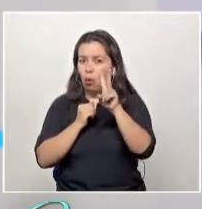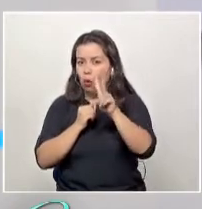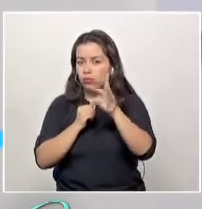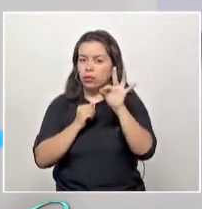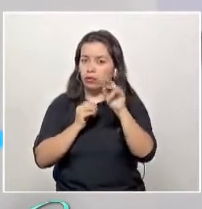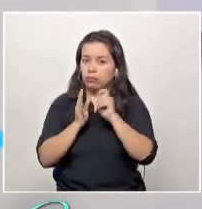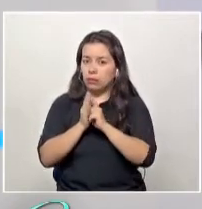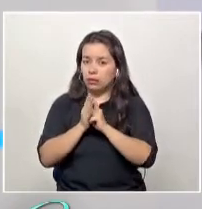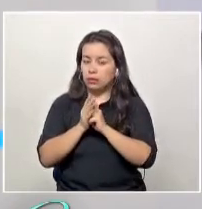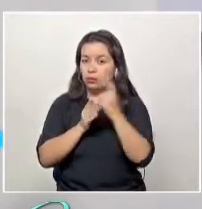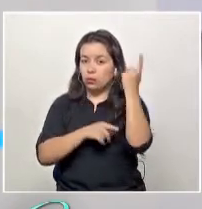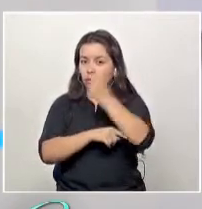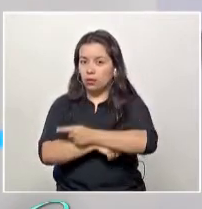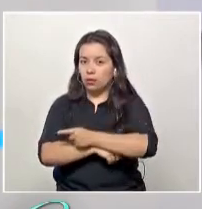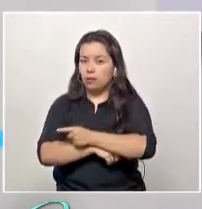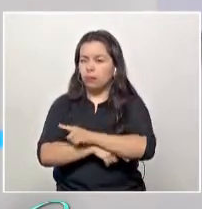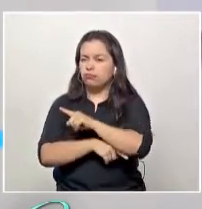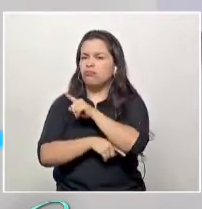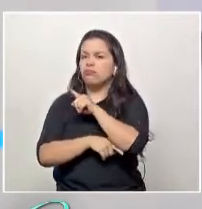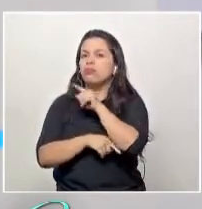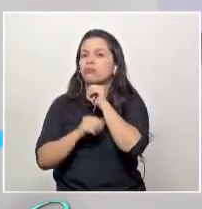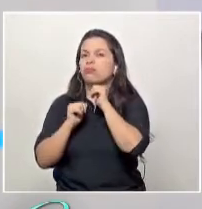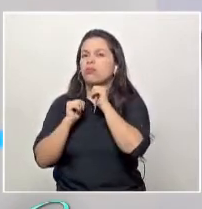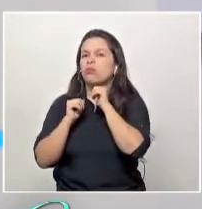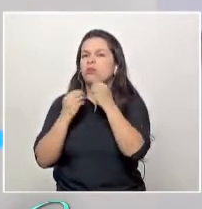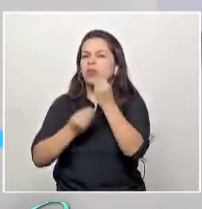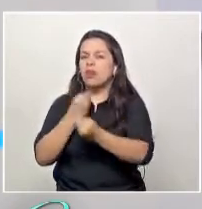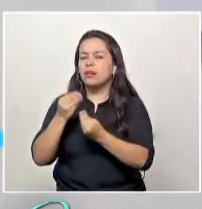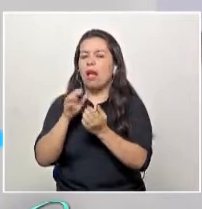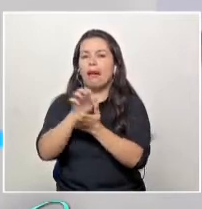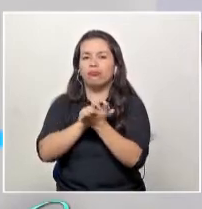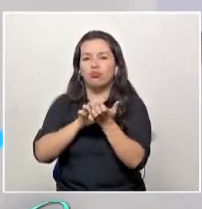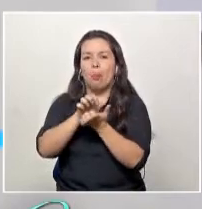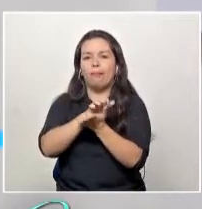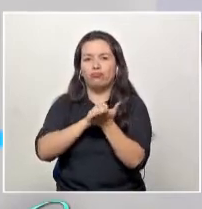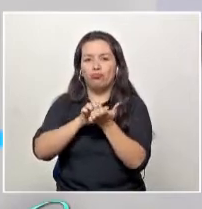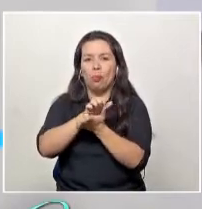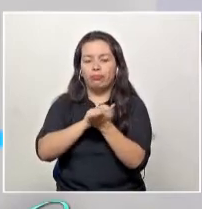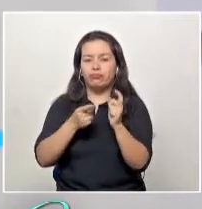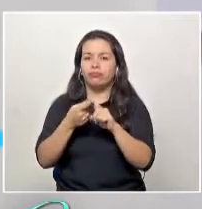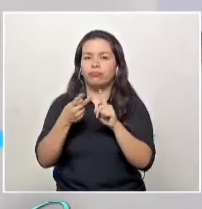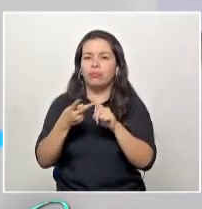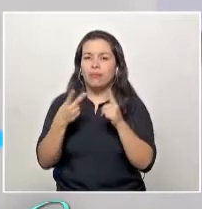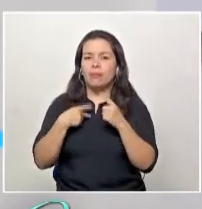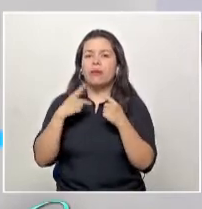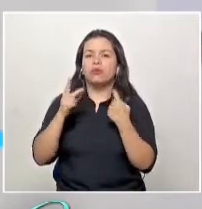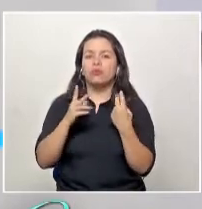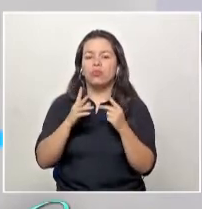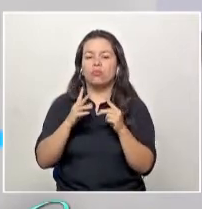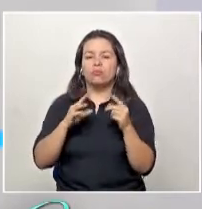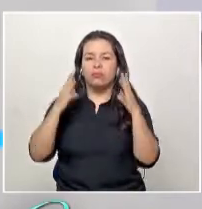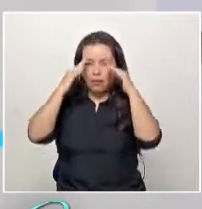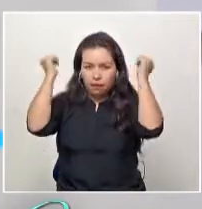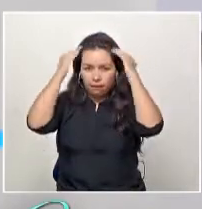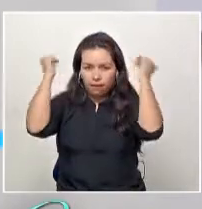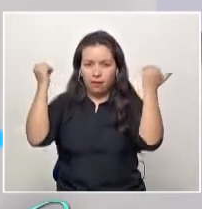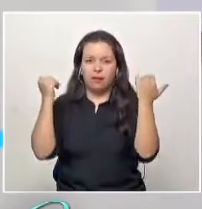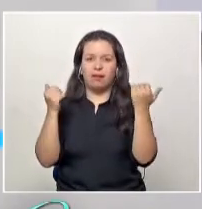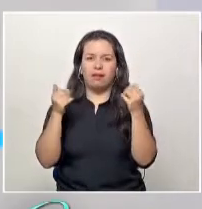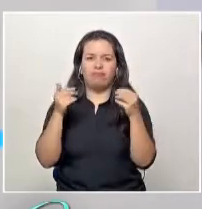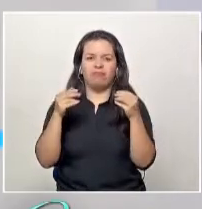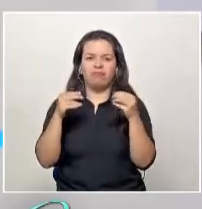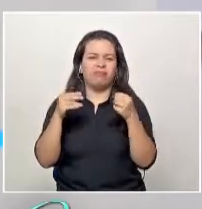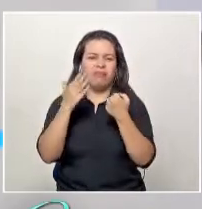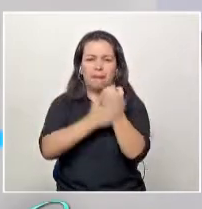día. ¿Quién le ayuda a hacer eso? Una buena masticación, una buena cantidad de fibra. Todo eso le va a ayudar